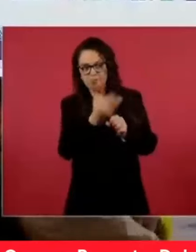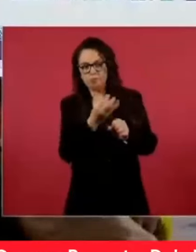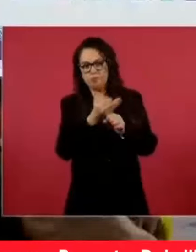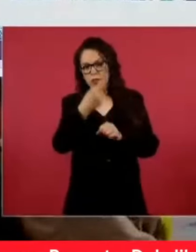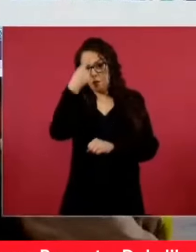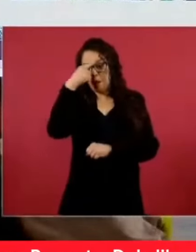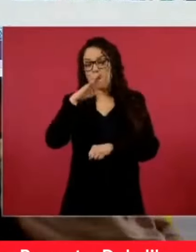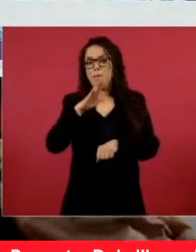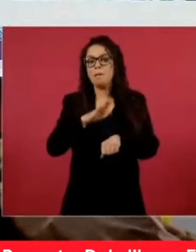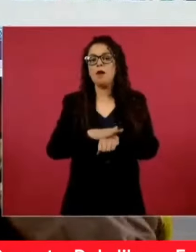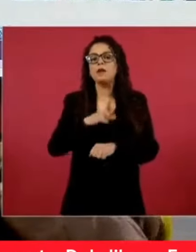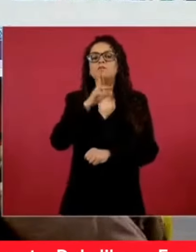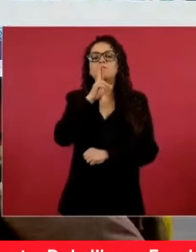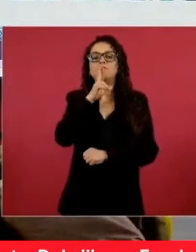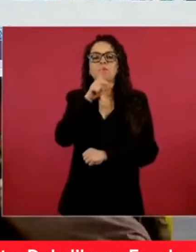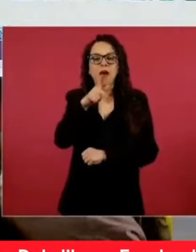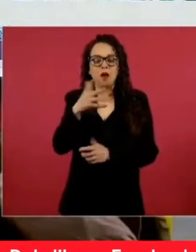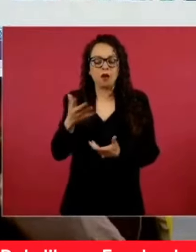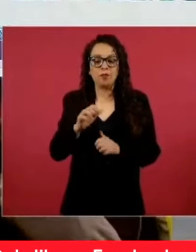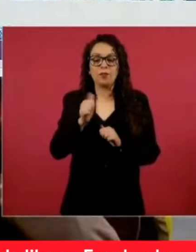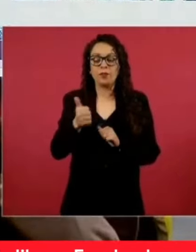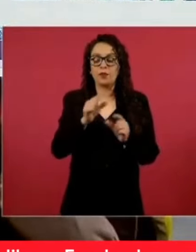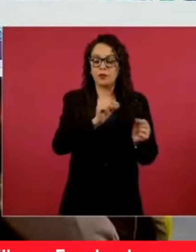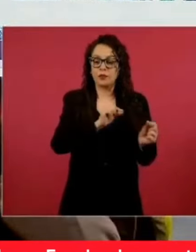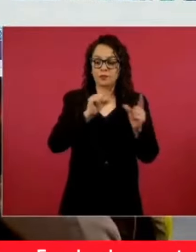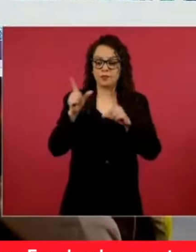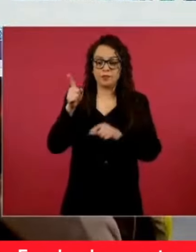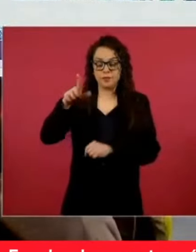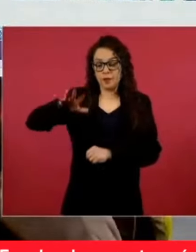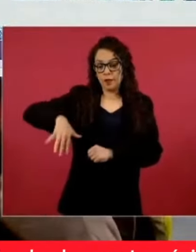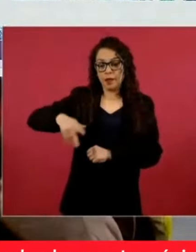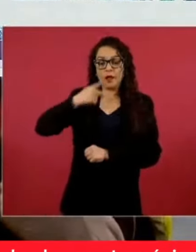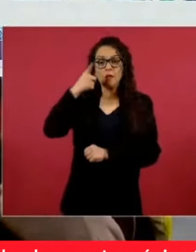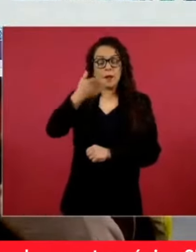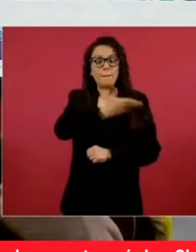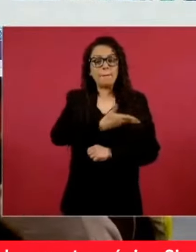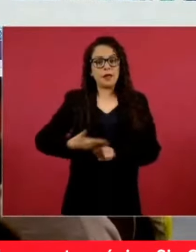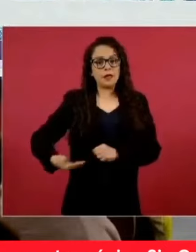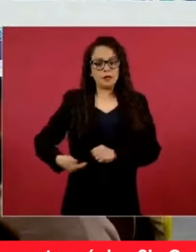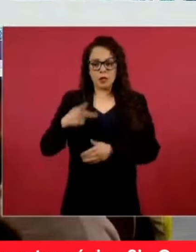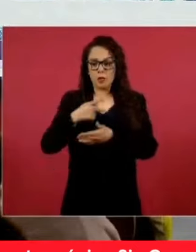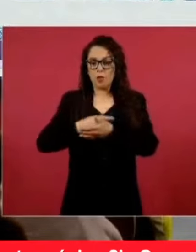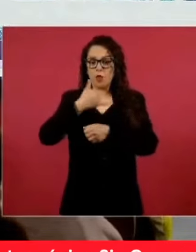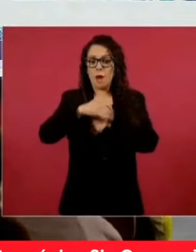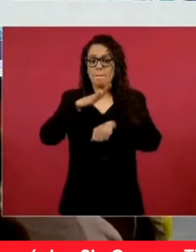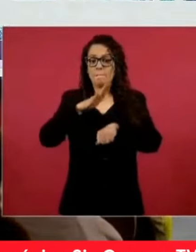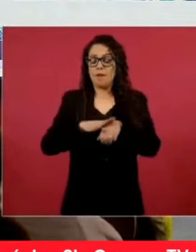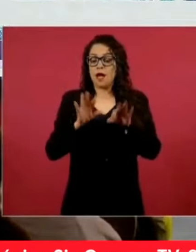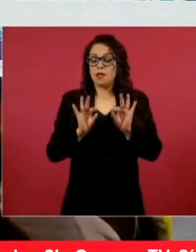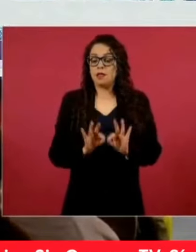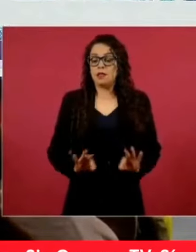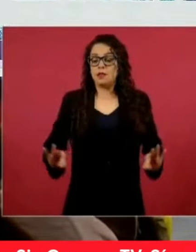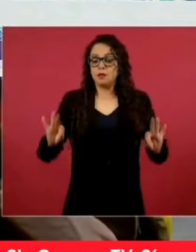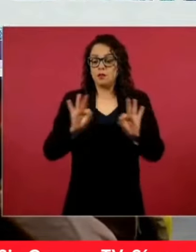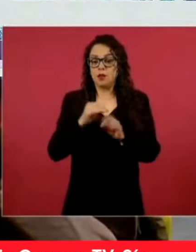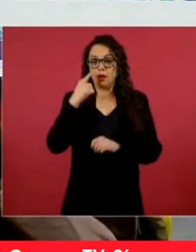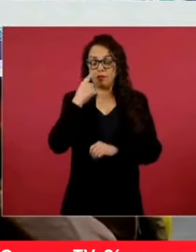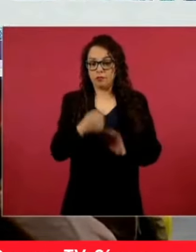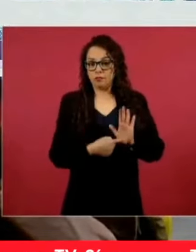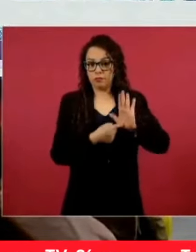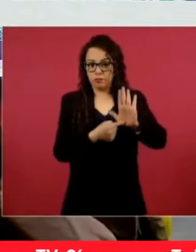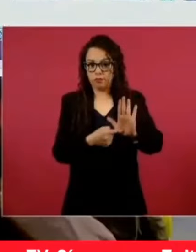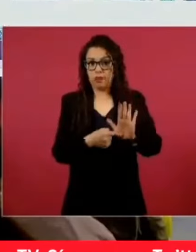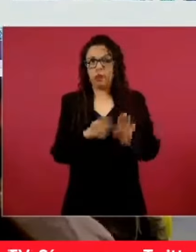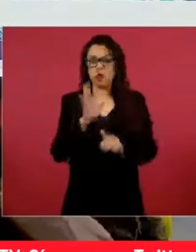lámina como comentaba el señor presidente estamos en uno de los proyectos más importantes tenemos un avance del 84